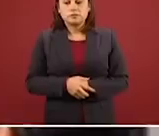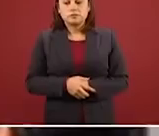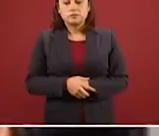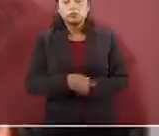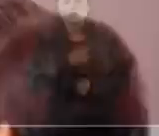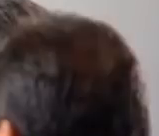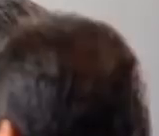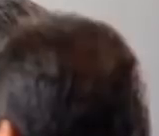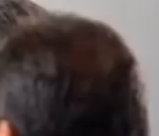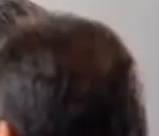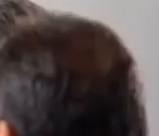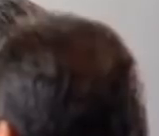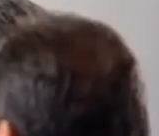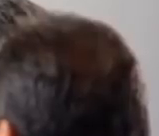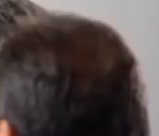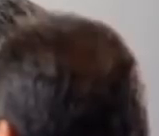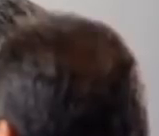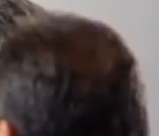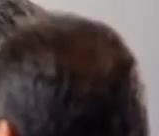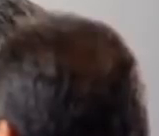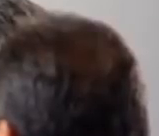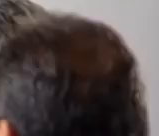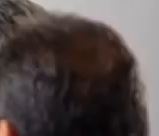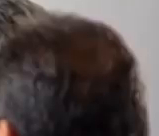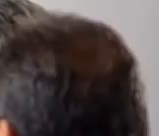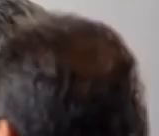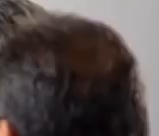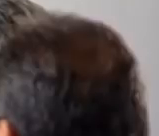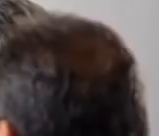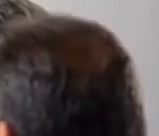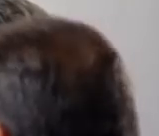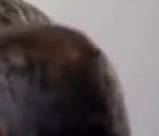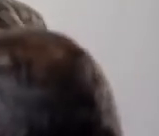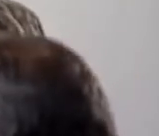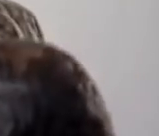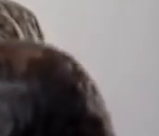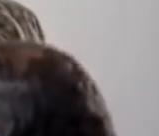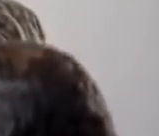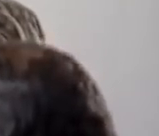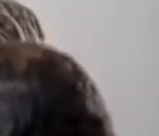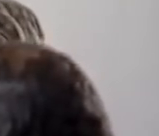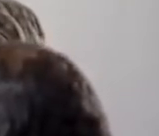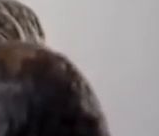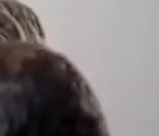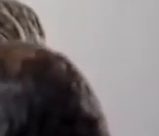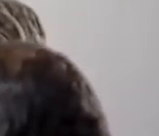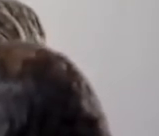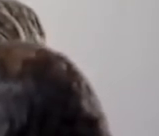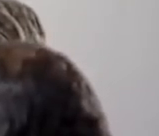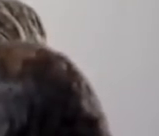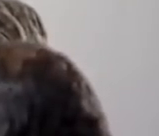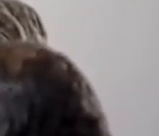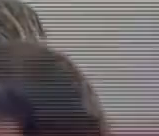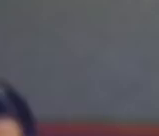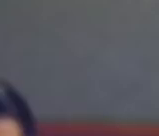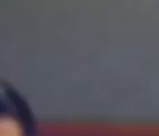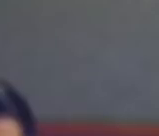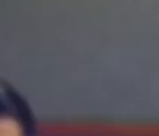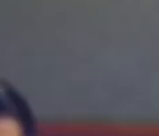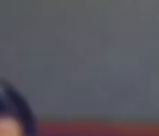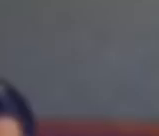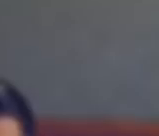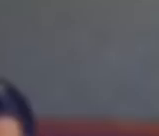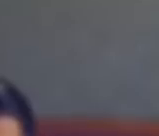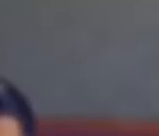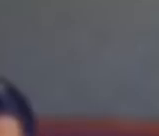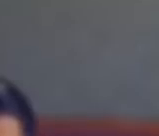usted respecto al acecho que hay en la Embajada Mexicana en Bolivia? ¿Cuál es el reporte que le da la Secretaría de Relaciones Exteriores si se garantiza